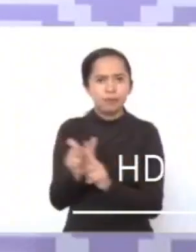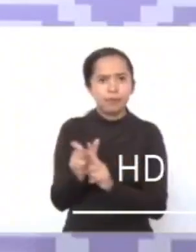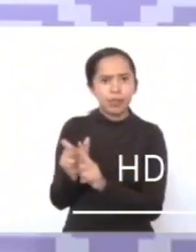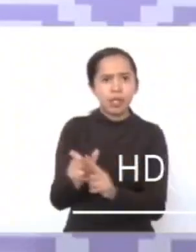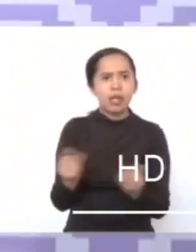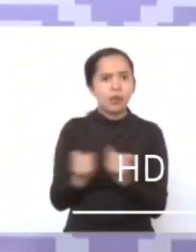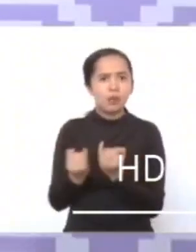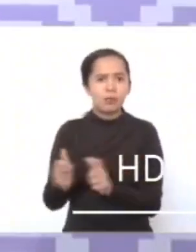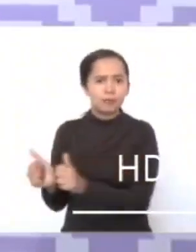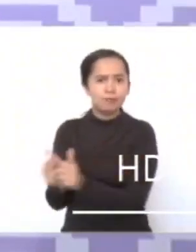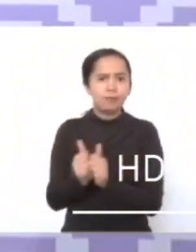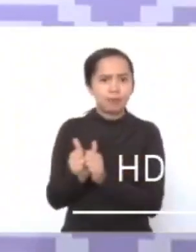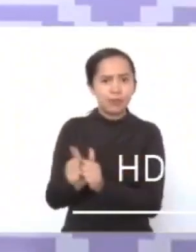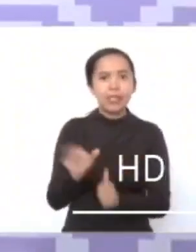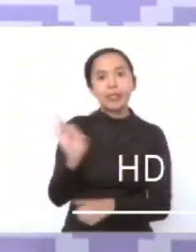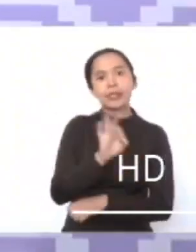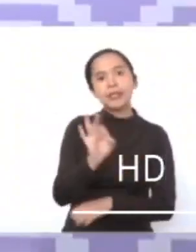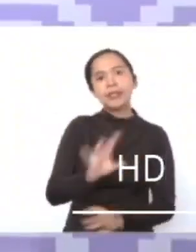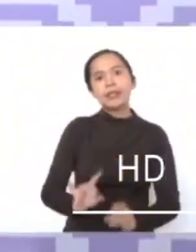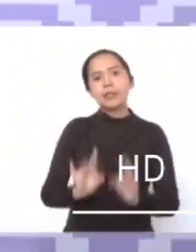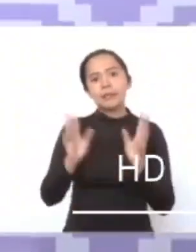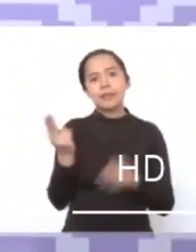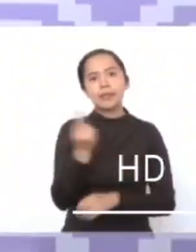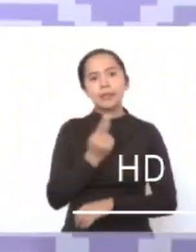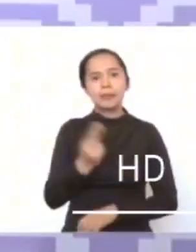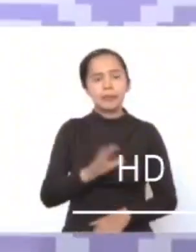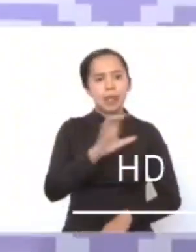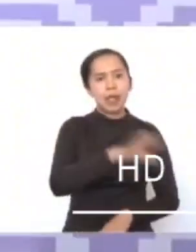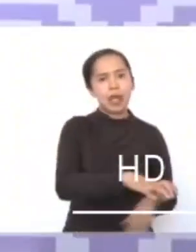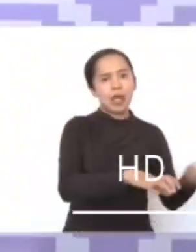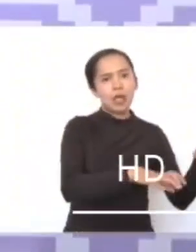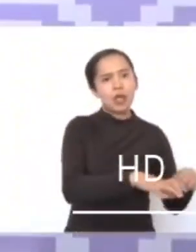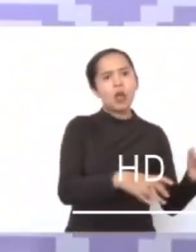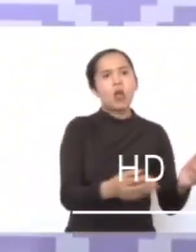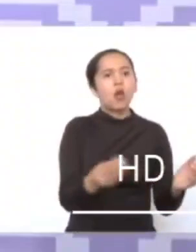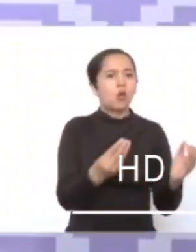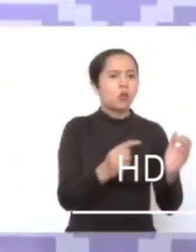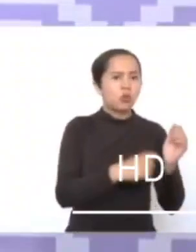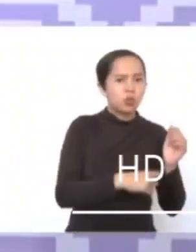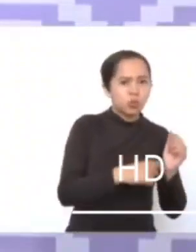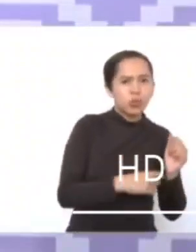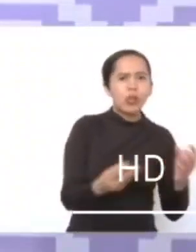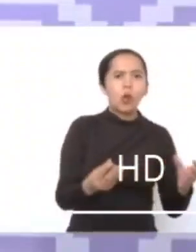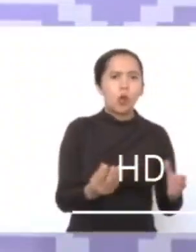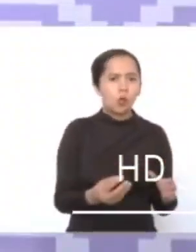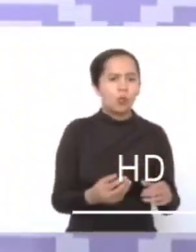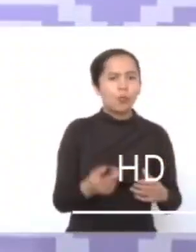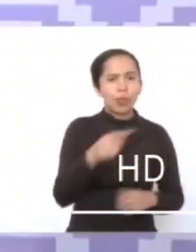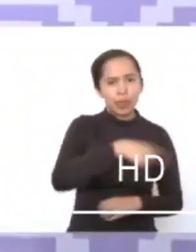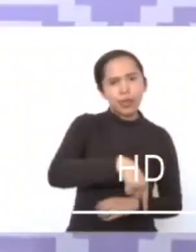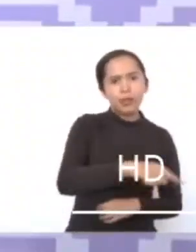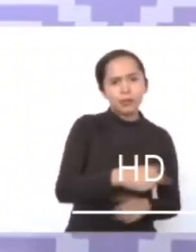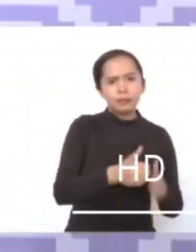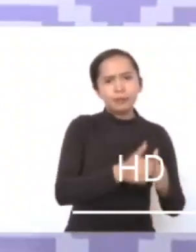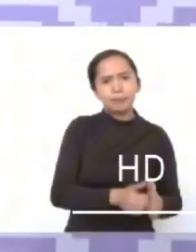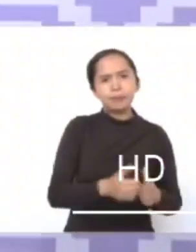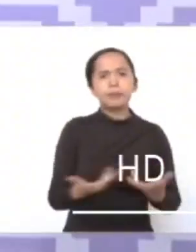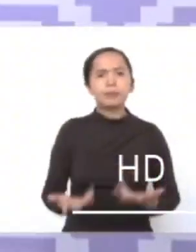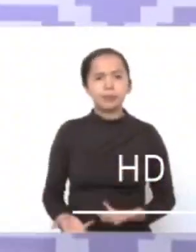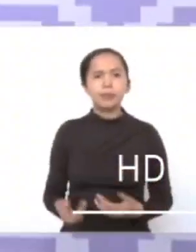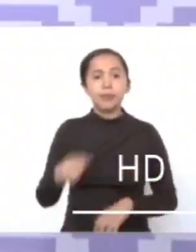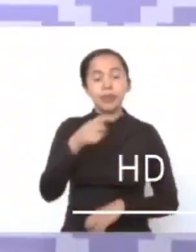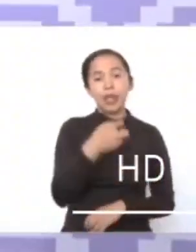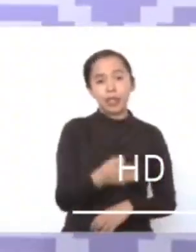acompañamiento y, si es el caso, ingreso a un refugio o a la casa de emergencia. En este programa de